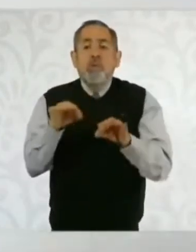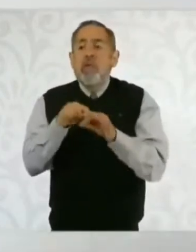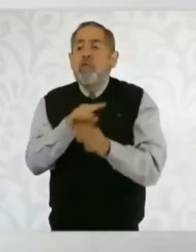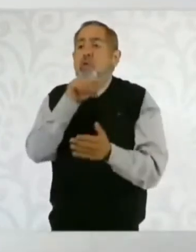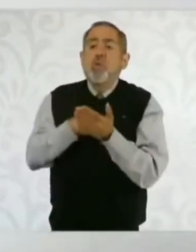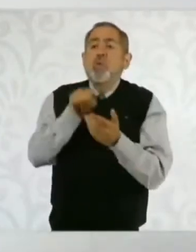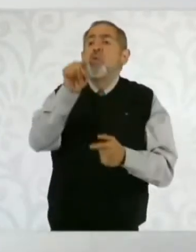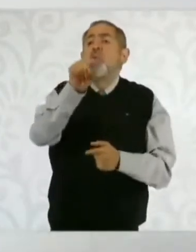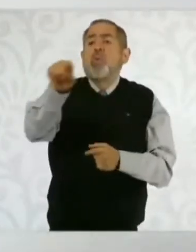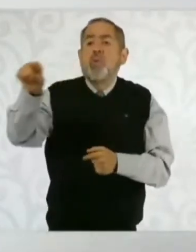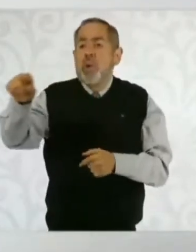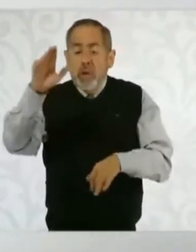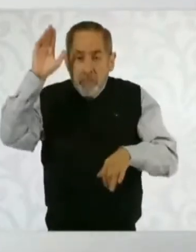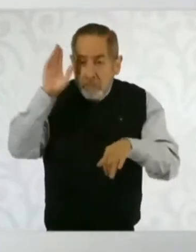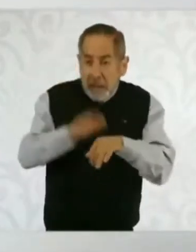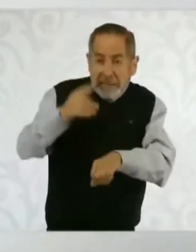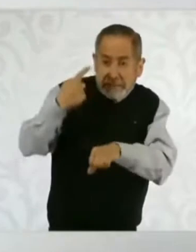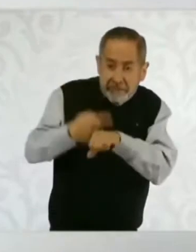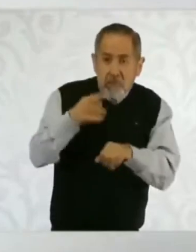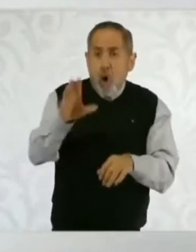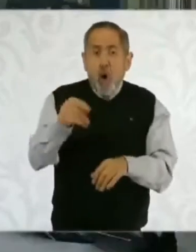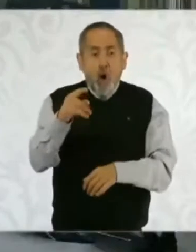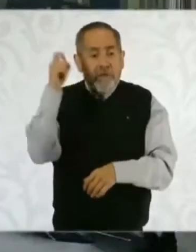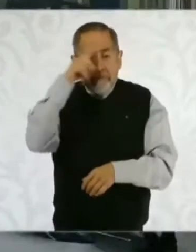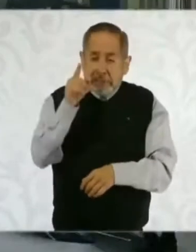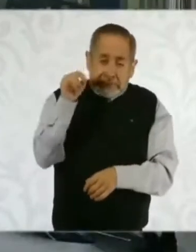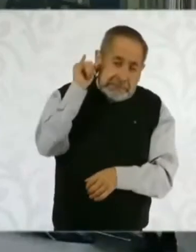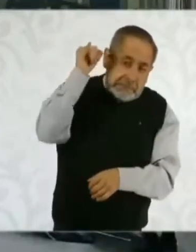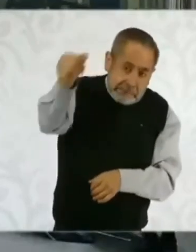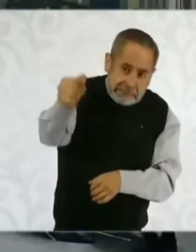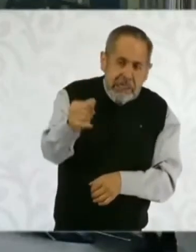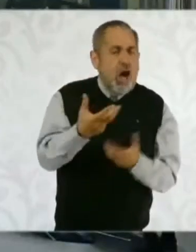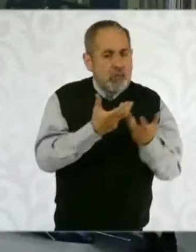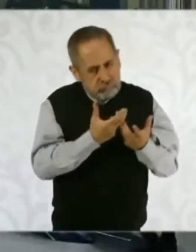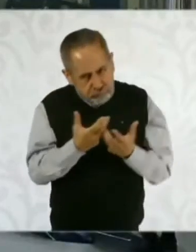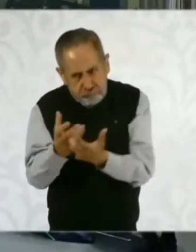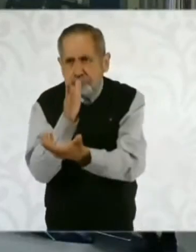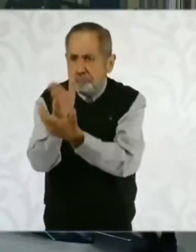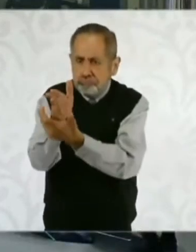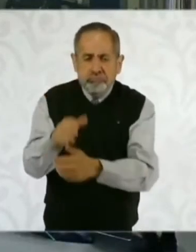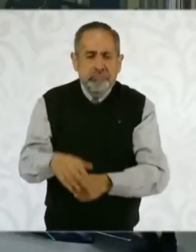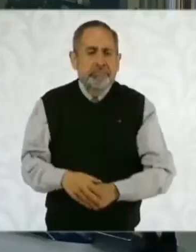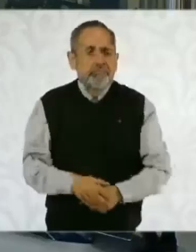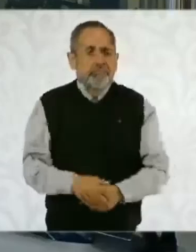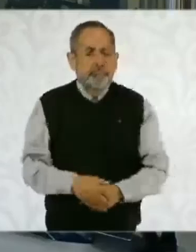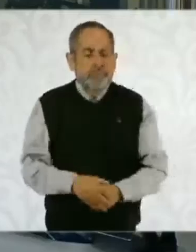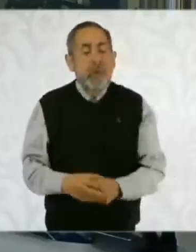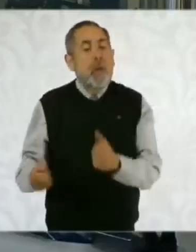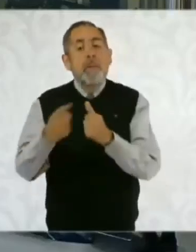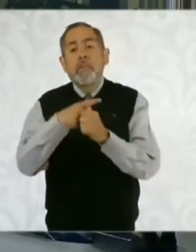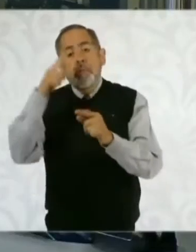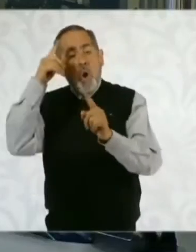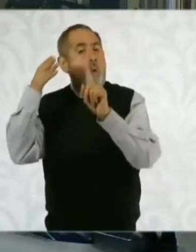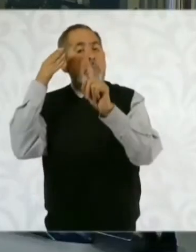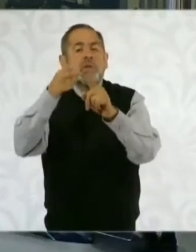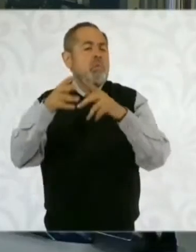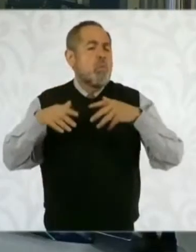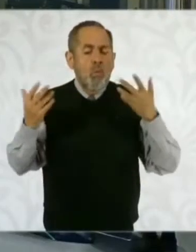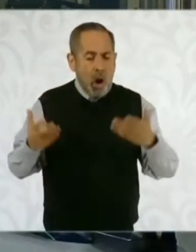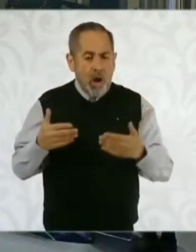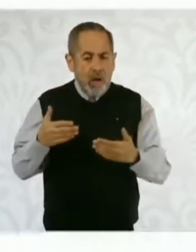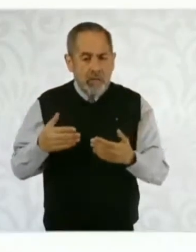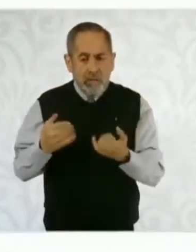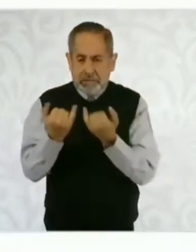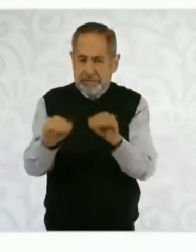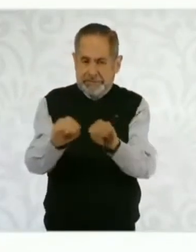alta demanda y de difícil acceso. Siguiente, por favor. Nuestro primer objetivo es avanzar en la